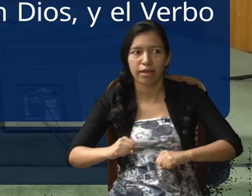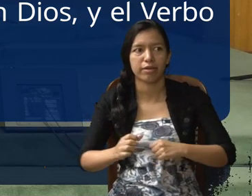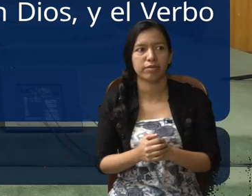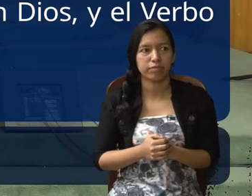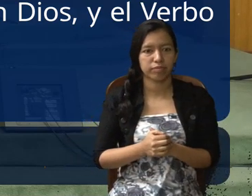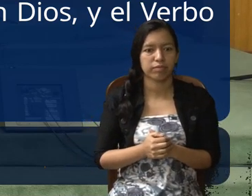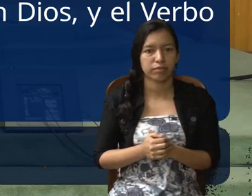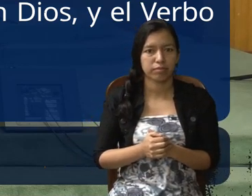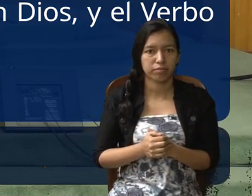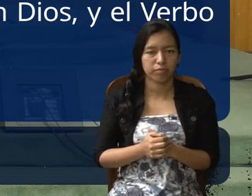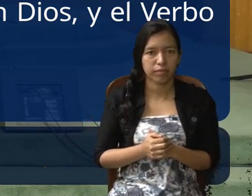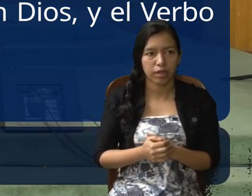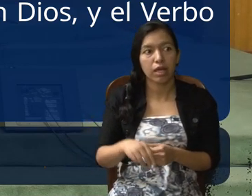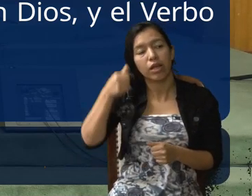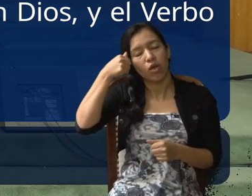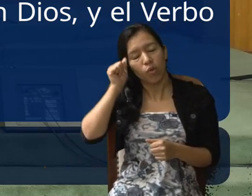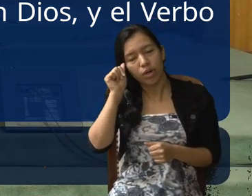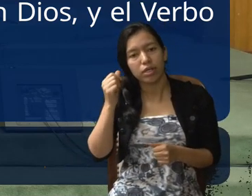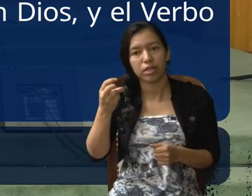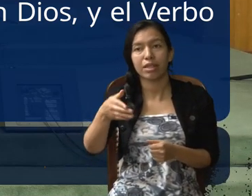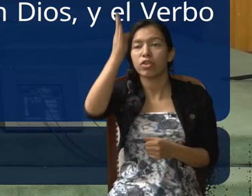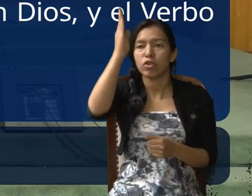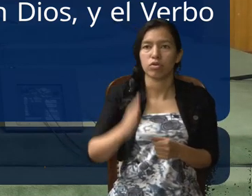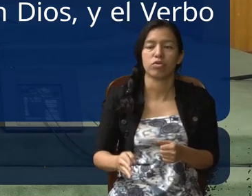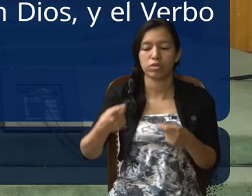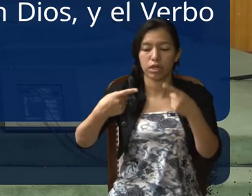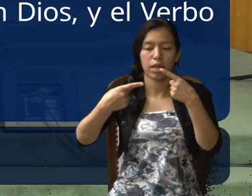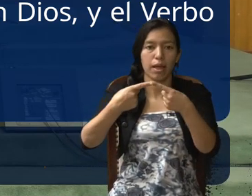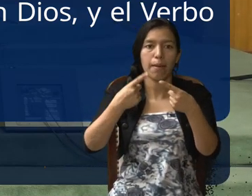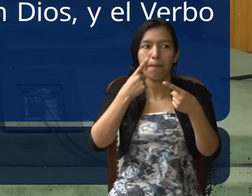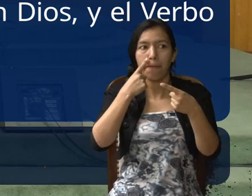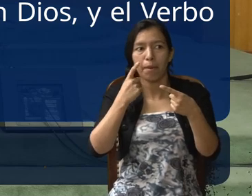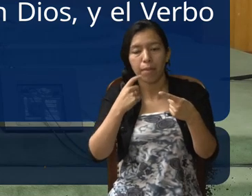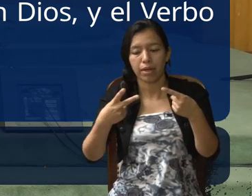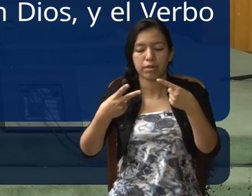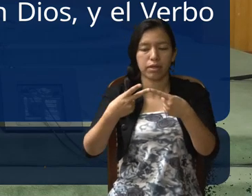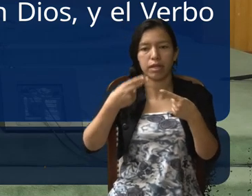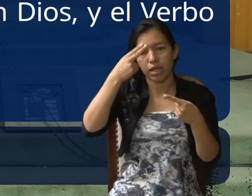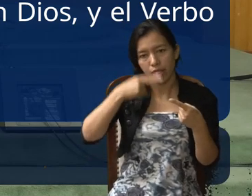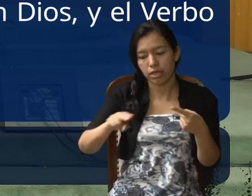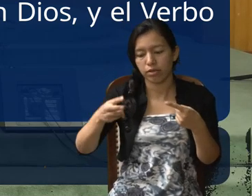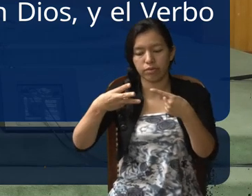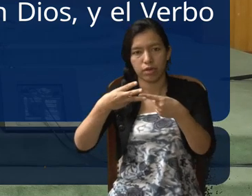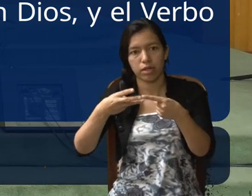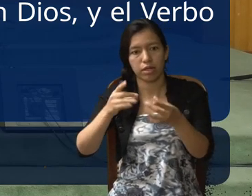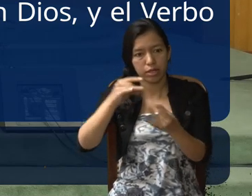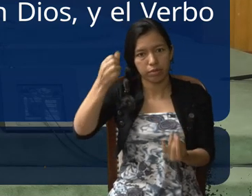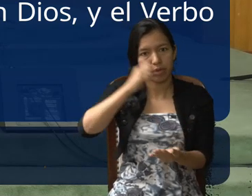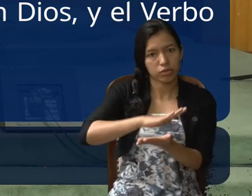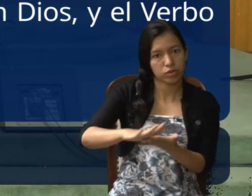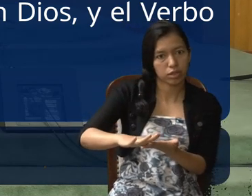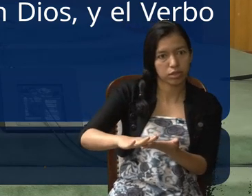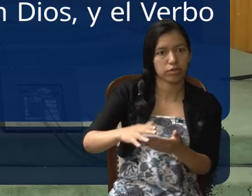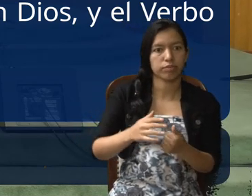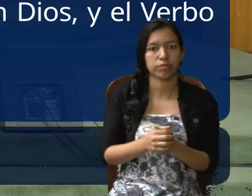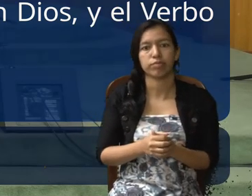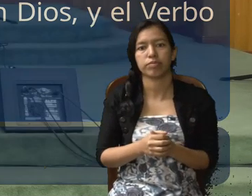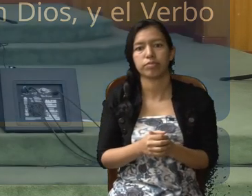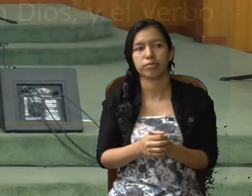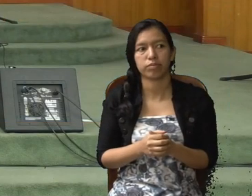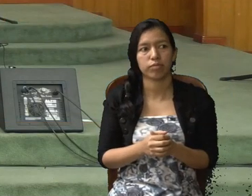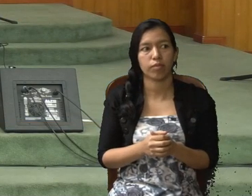facetas de Dios, ¿sí? Está Padre, Hijo y Espíritu Santo. Cada uno tiene una de las funciones dentro de todo el proceso de creación. El